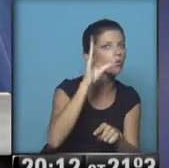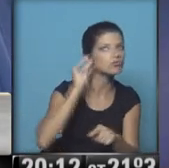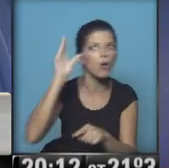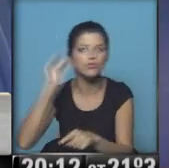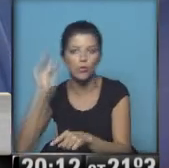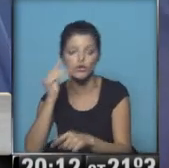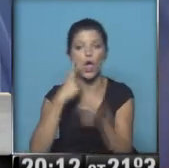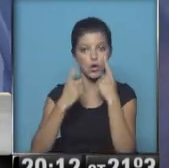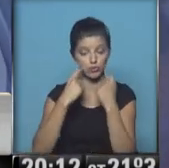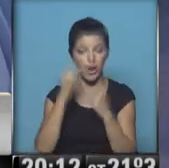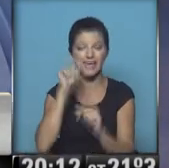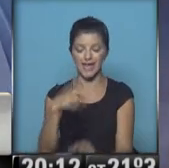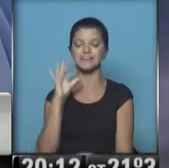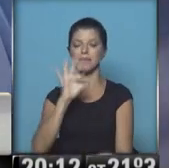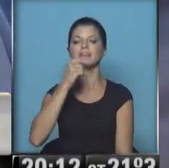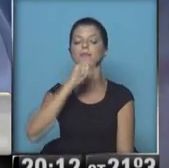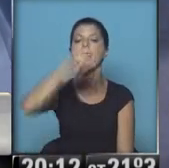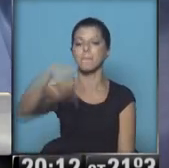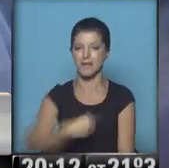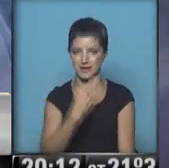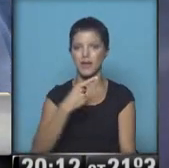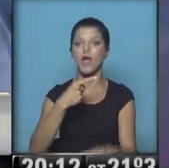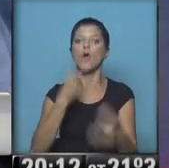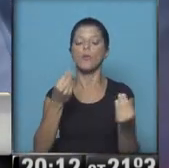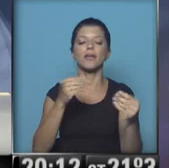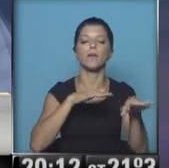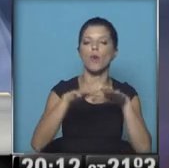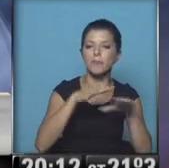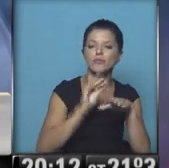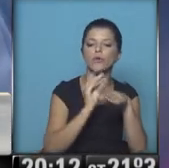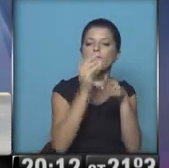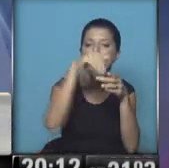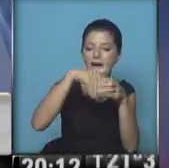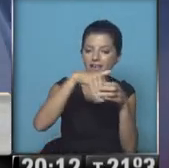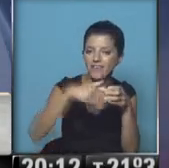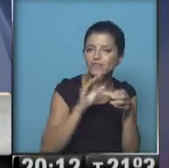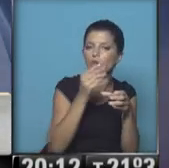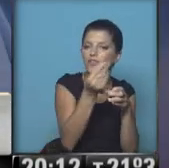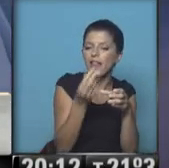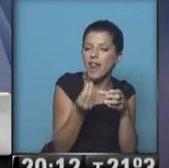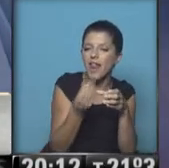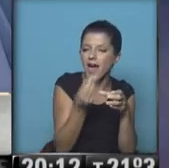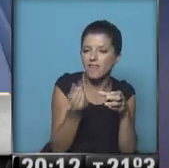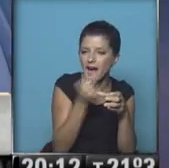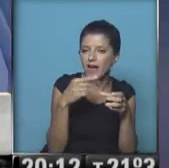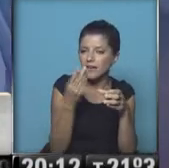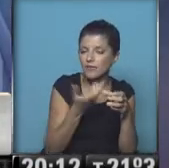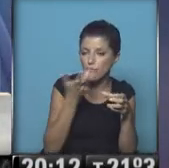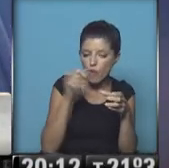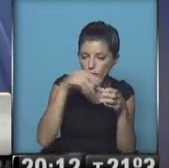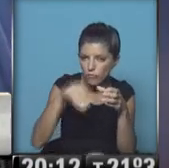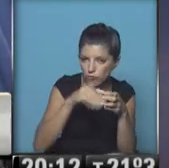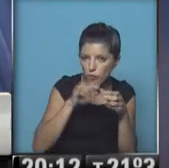que preanuncian la actividad volcánica por el movimiento de fluidos y lavas en el interior de los volcanes. En el caso de Puyehue y en el caso del